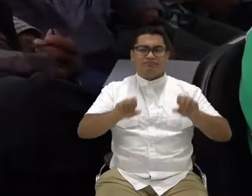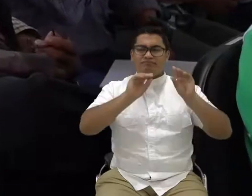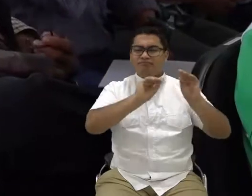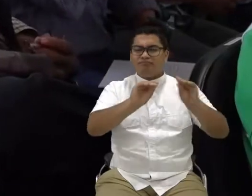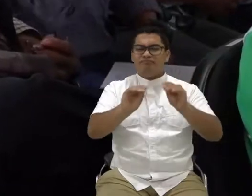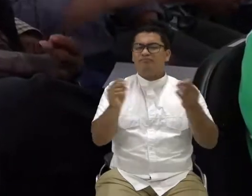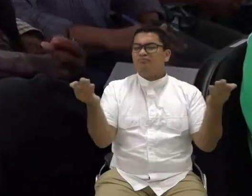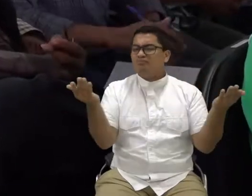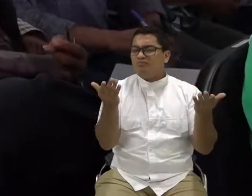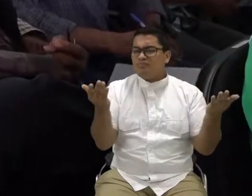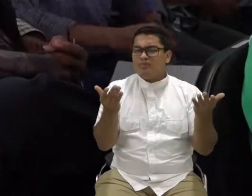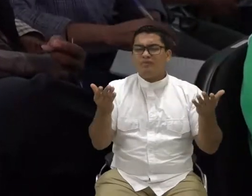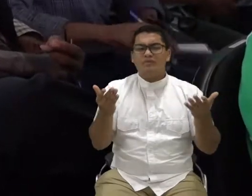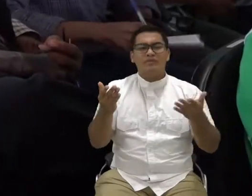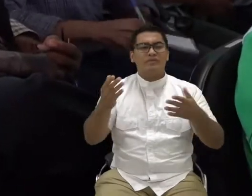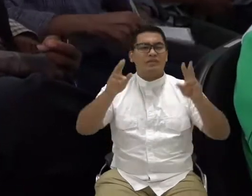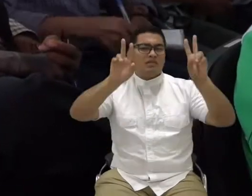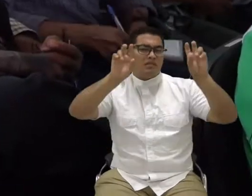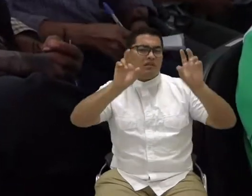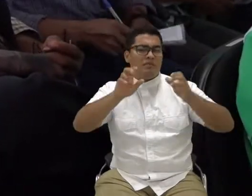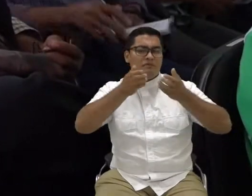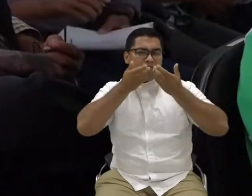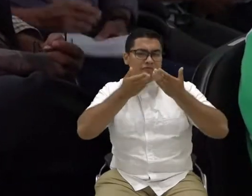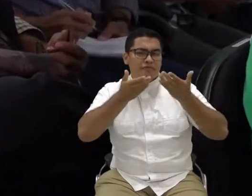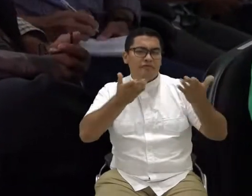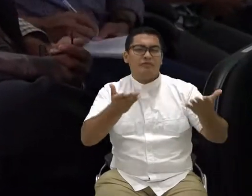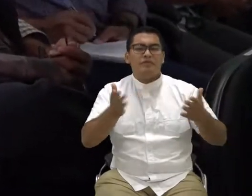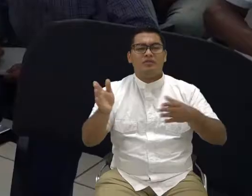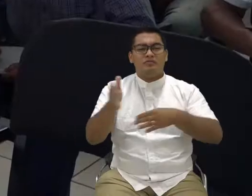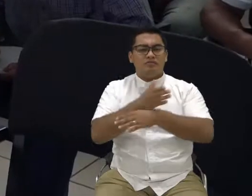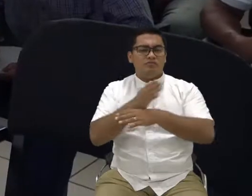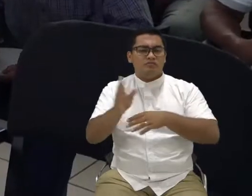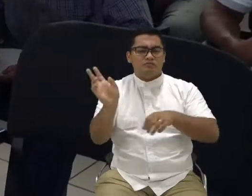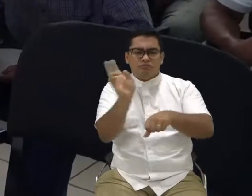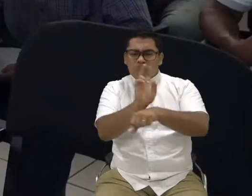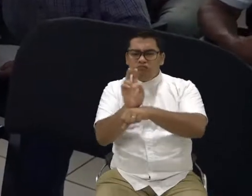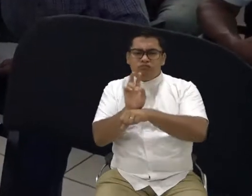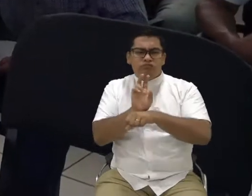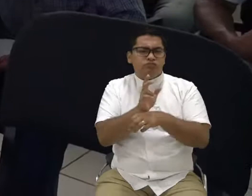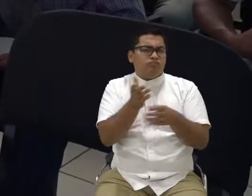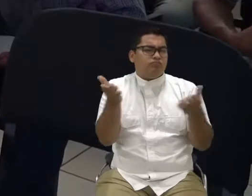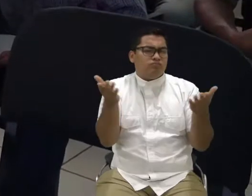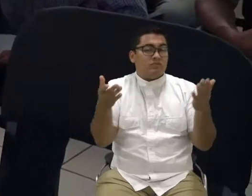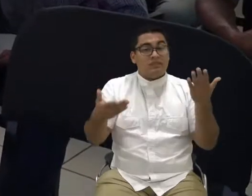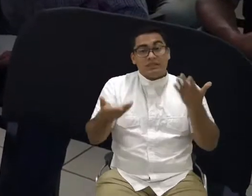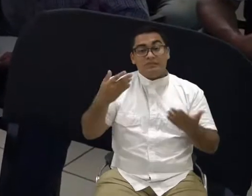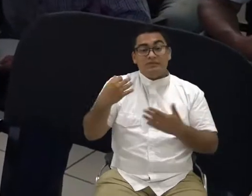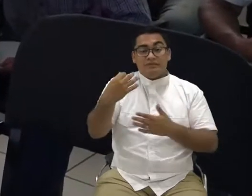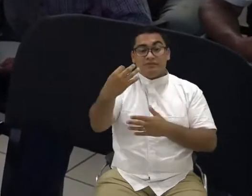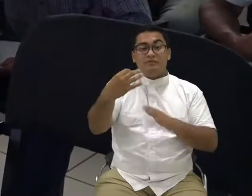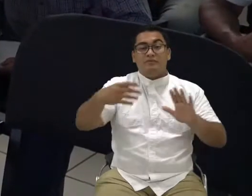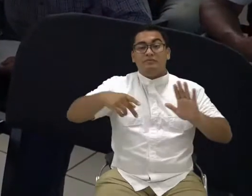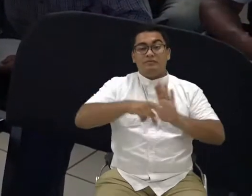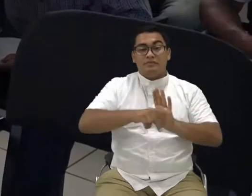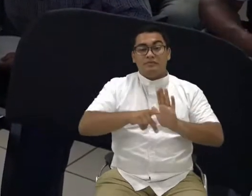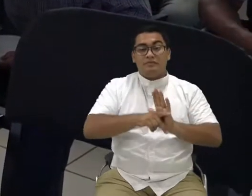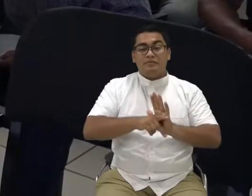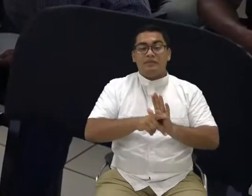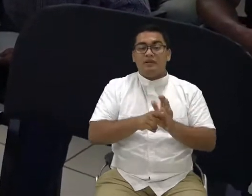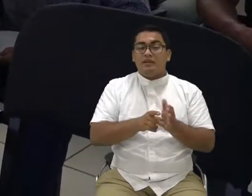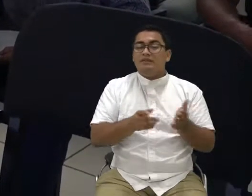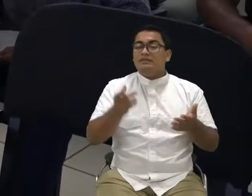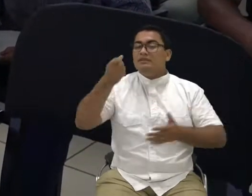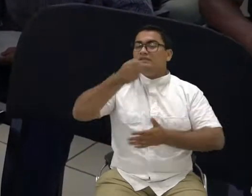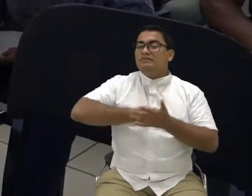en el uso y manejo de las informaciones, además del monitoreo y seguimiento a las distintas eventualidades que se pudiesen generar.